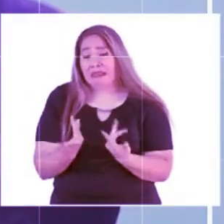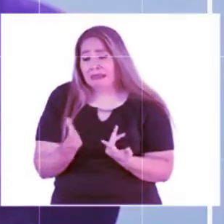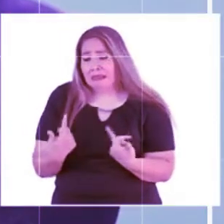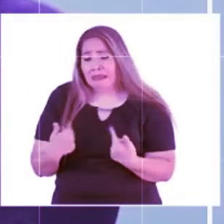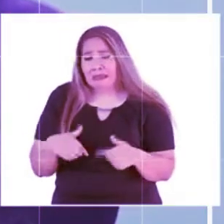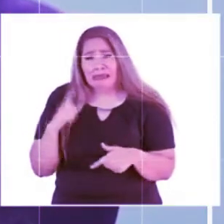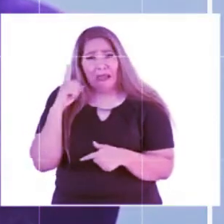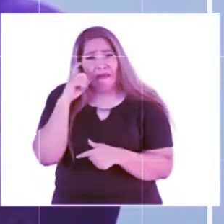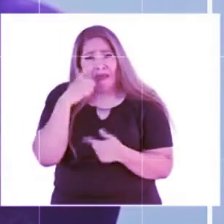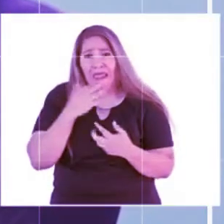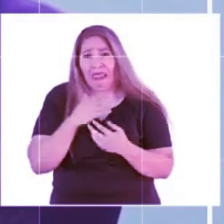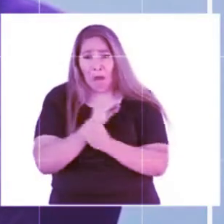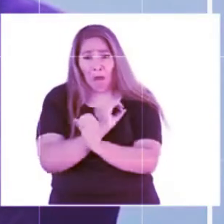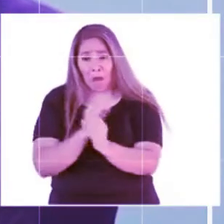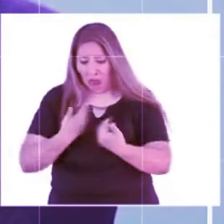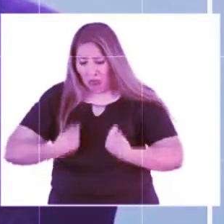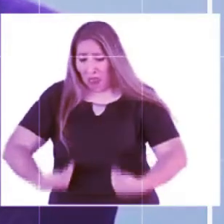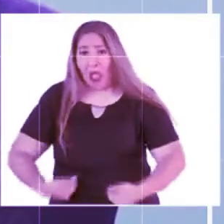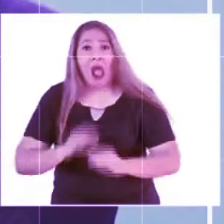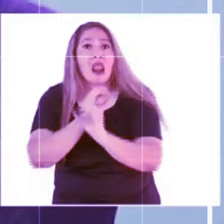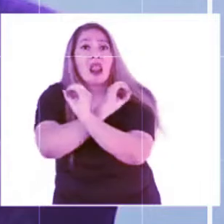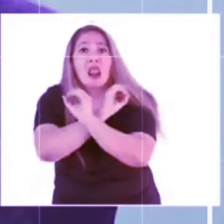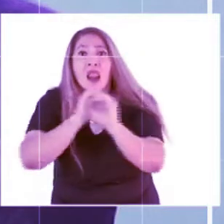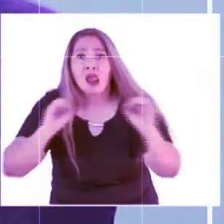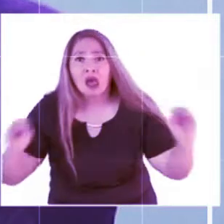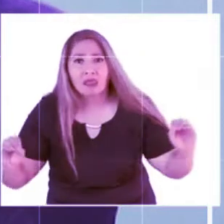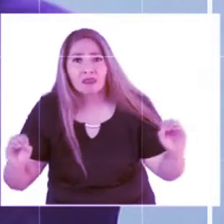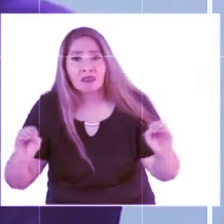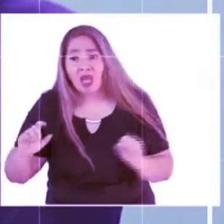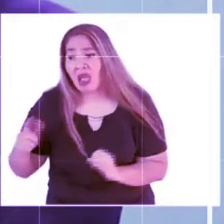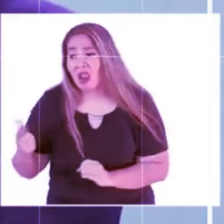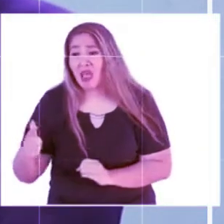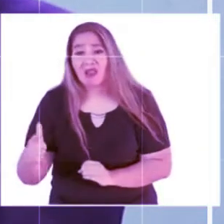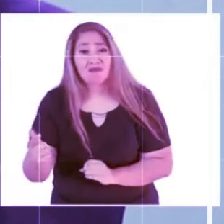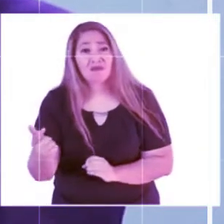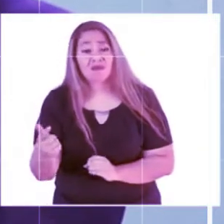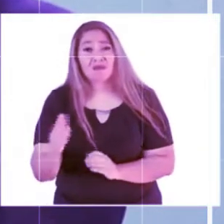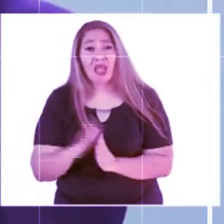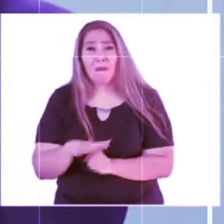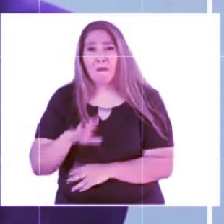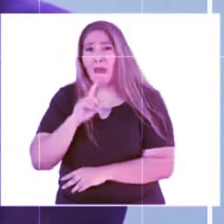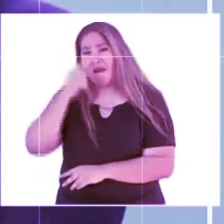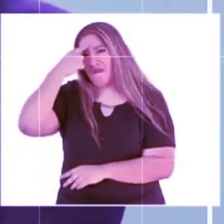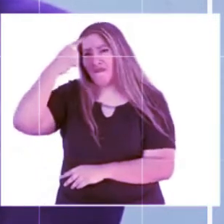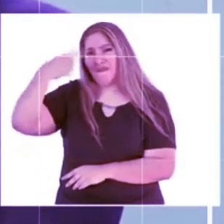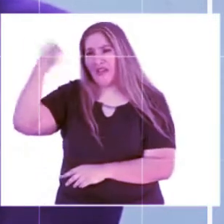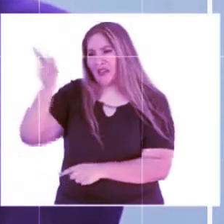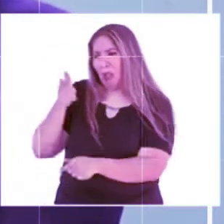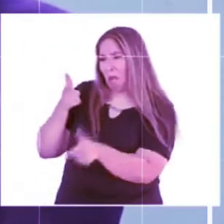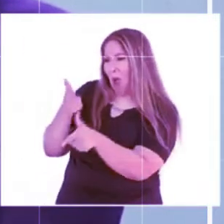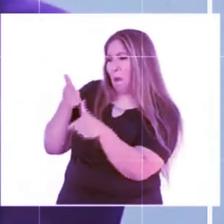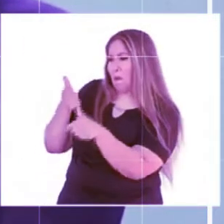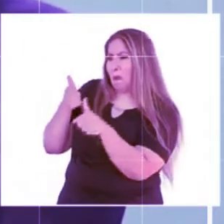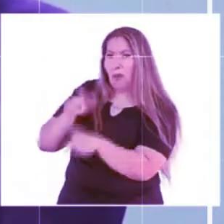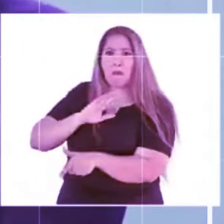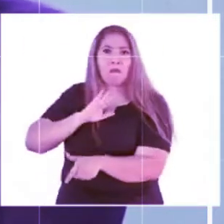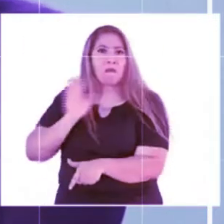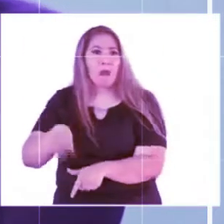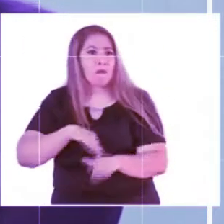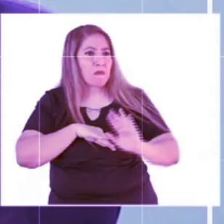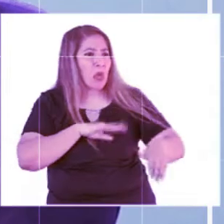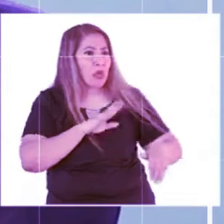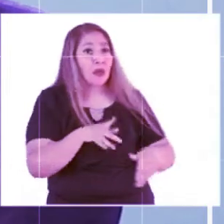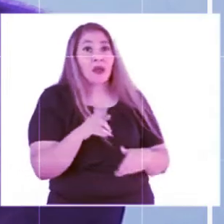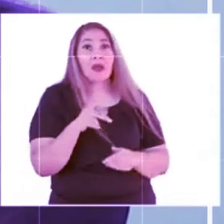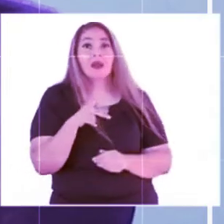del país, de la laguna, las más sencillas de matar. No faltó